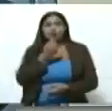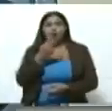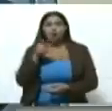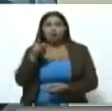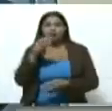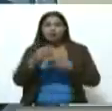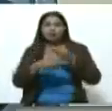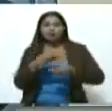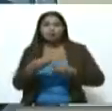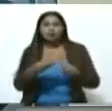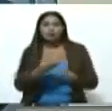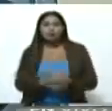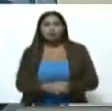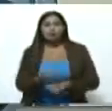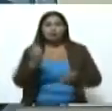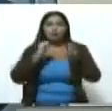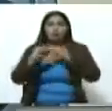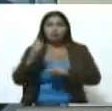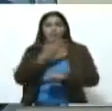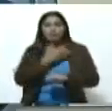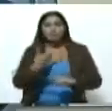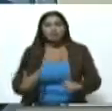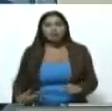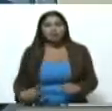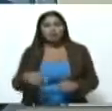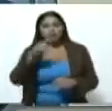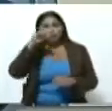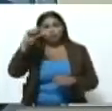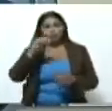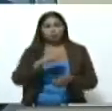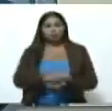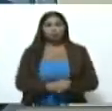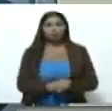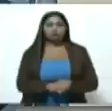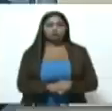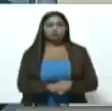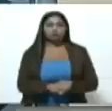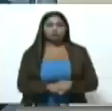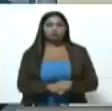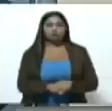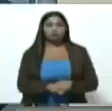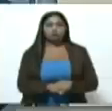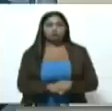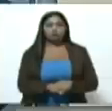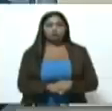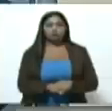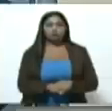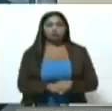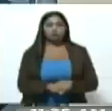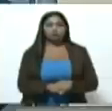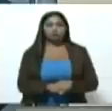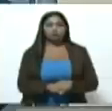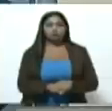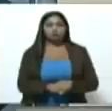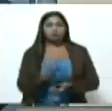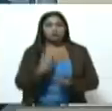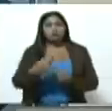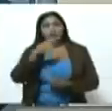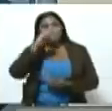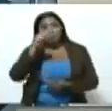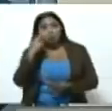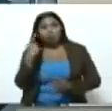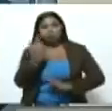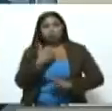frustrado en contra del jefe de Estado, presidente de la República, Nicolás Maduro,